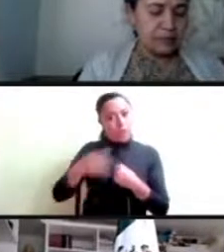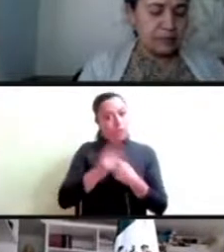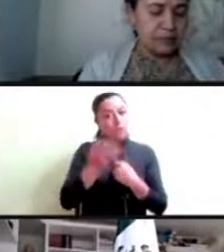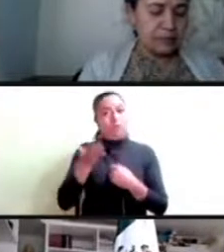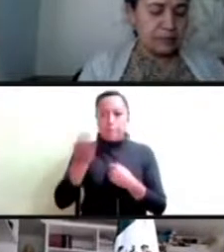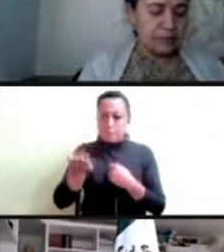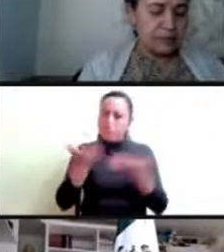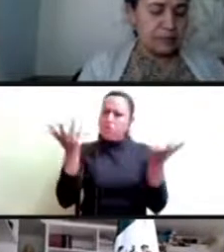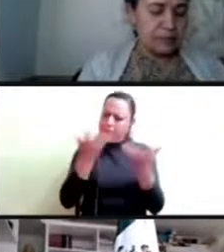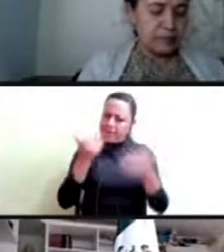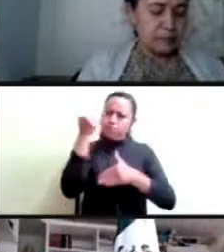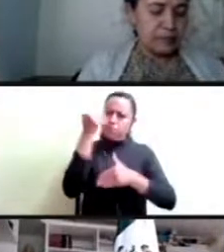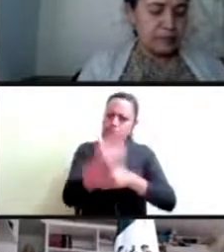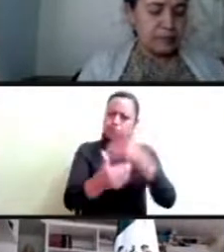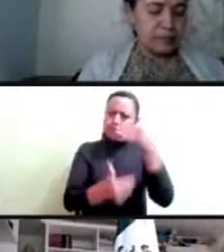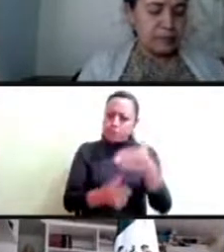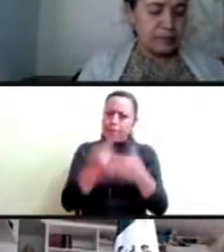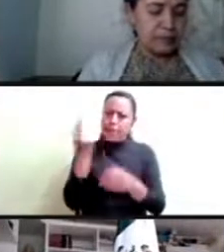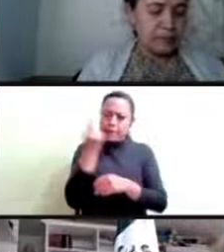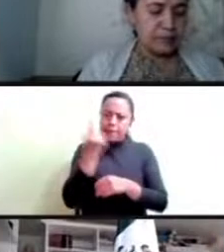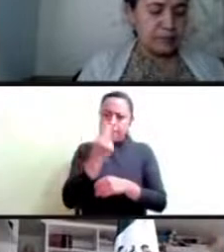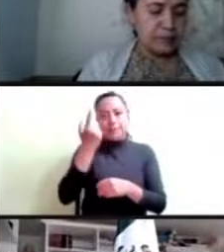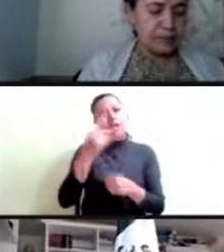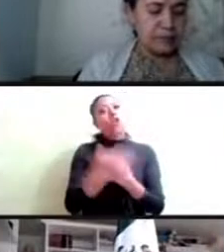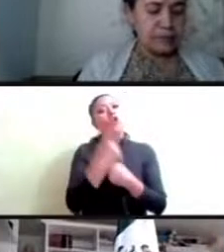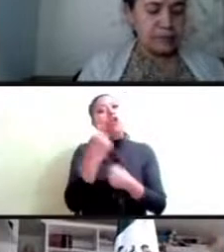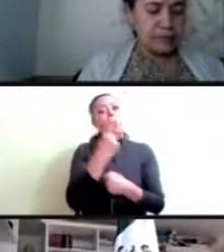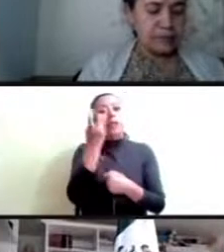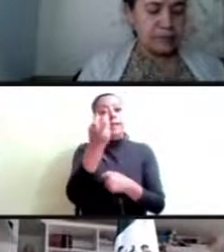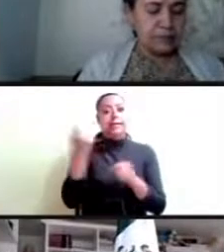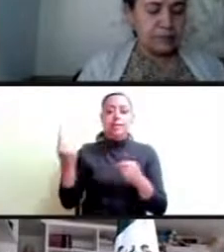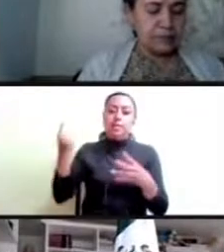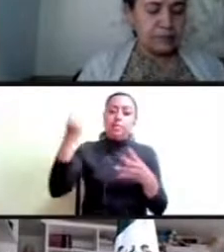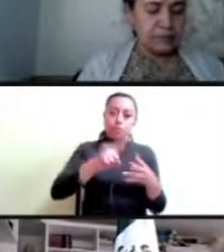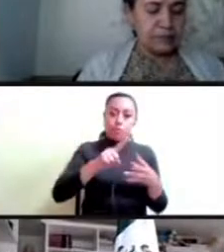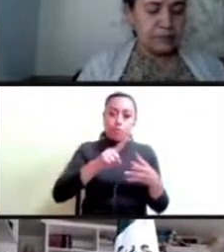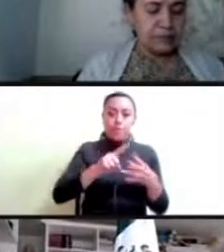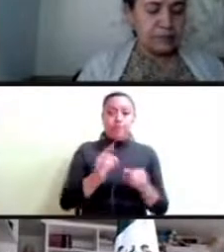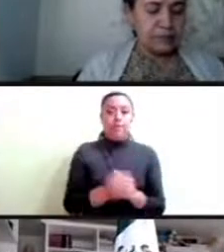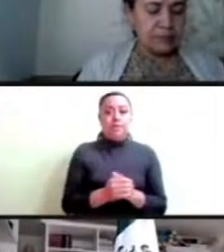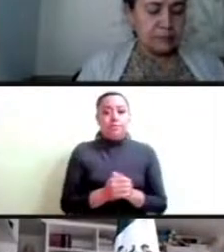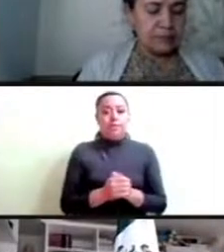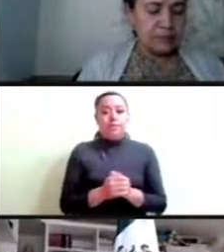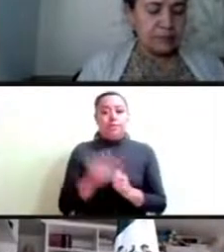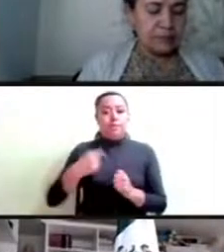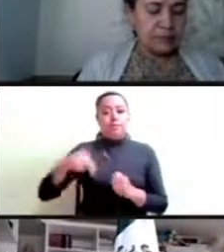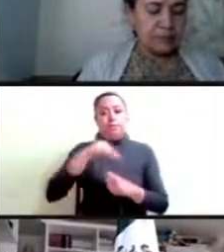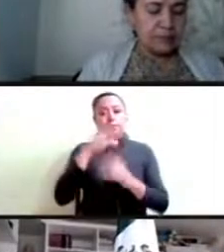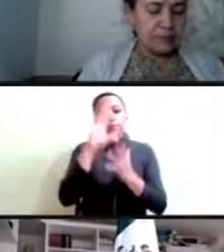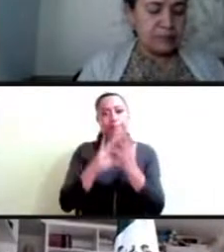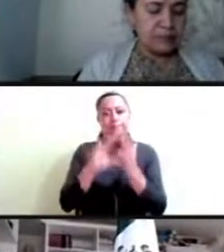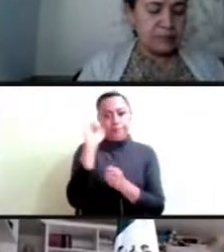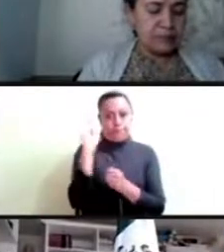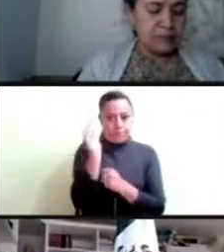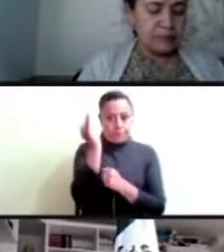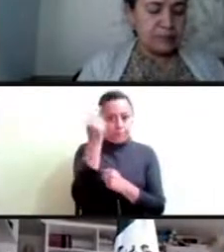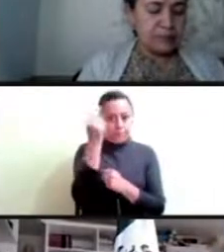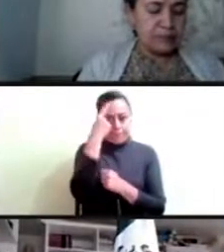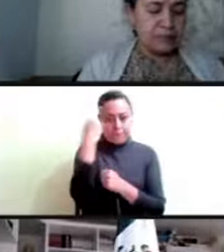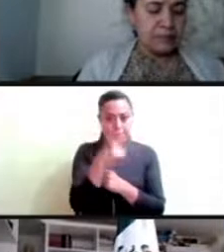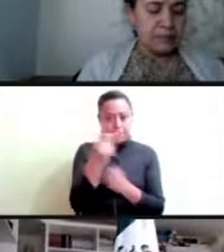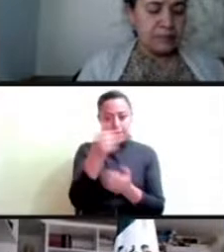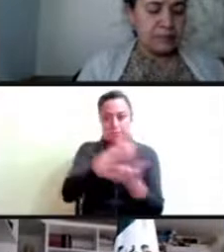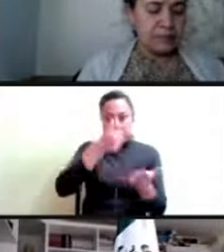legislativo correspondiente, pues porque es un mandato de nuestra Constitución Federal y para la Ciudad de México